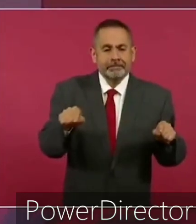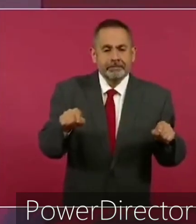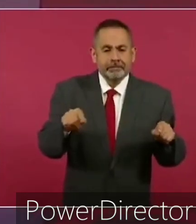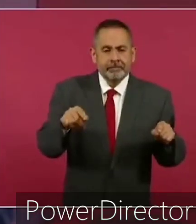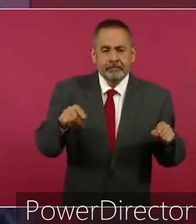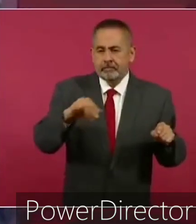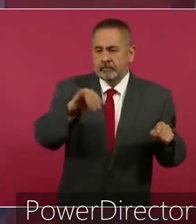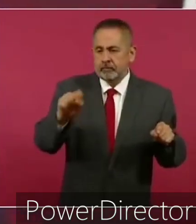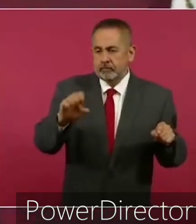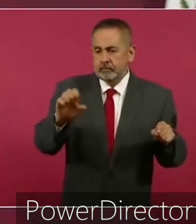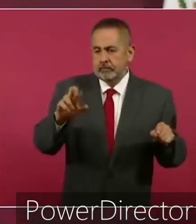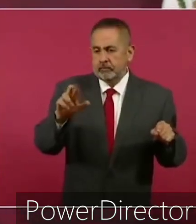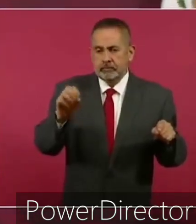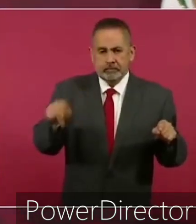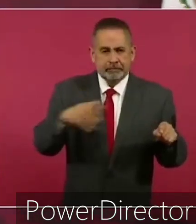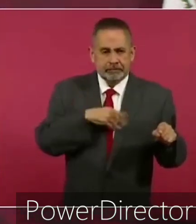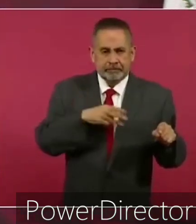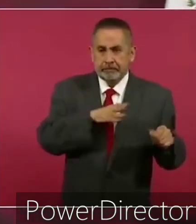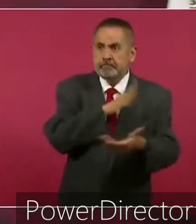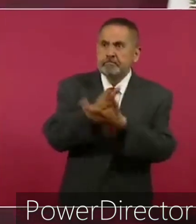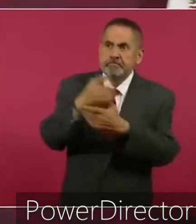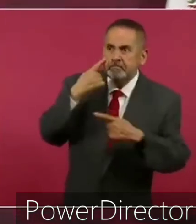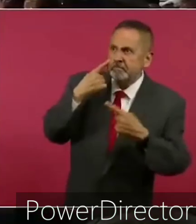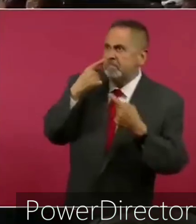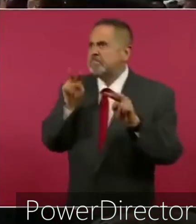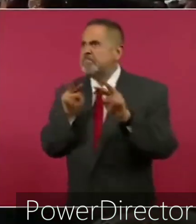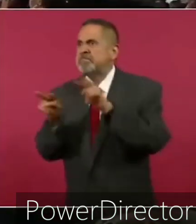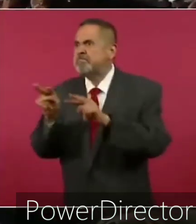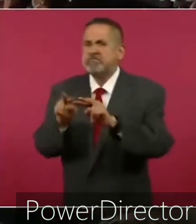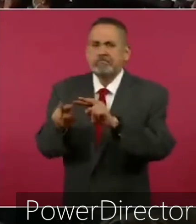José Ramón, ¿no? O sea,